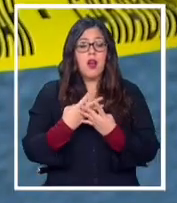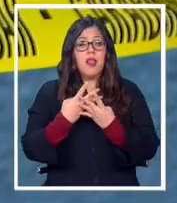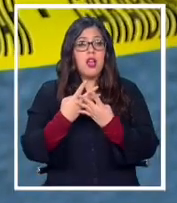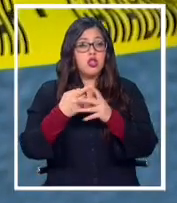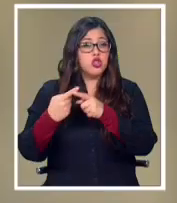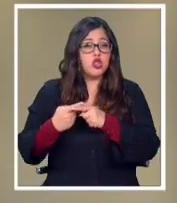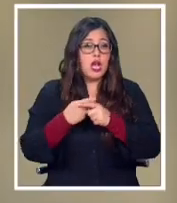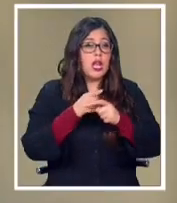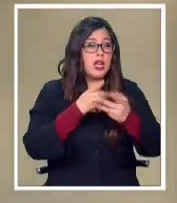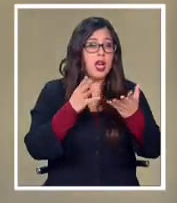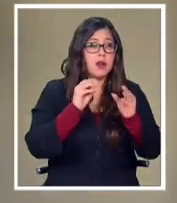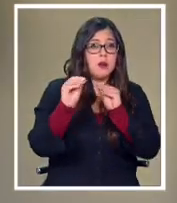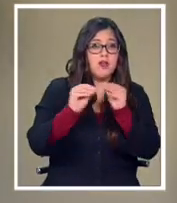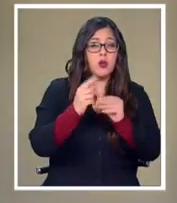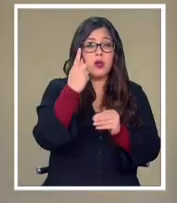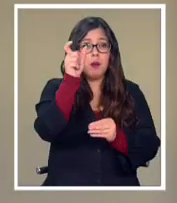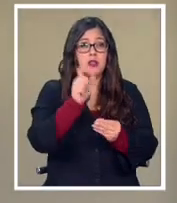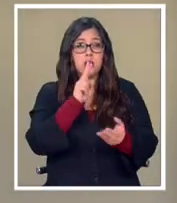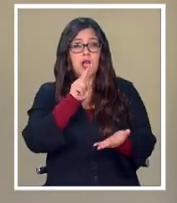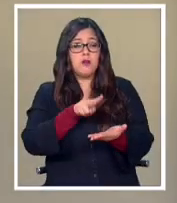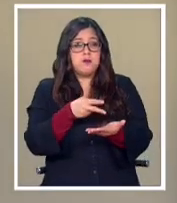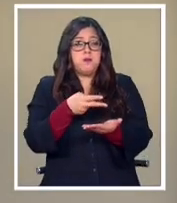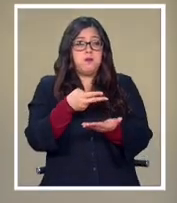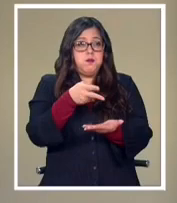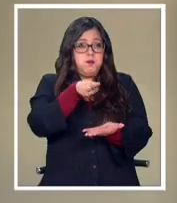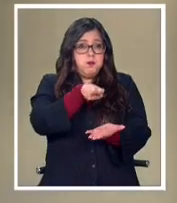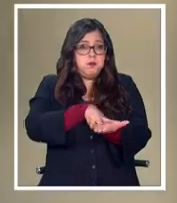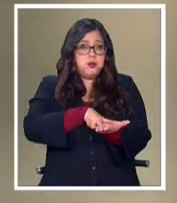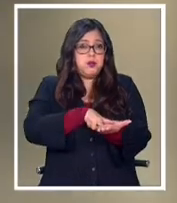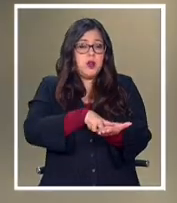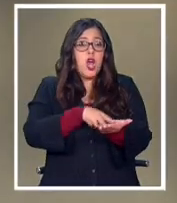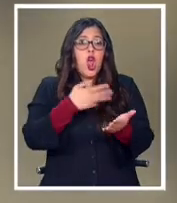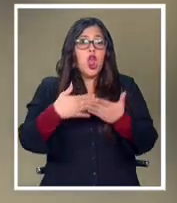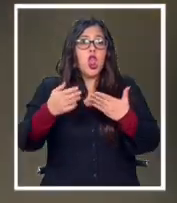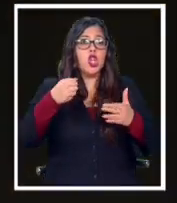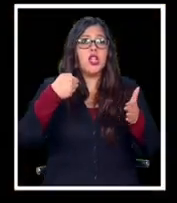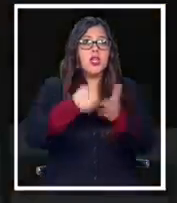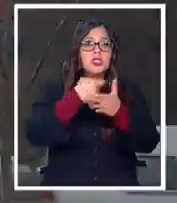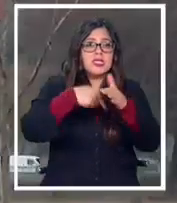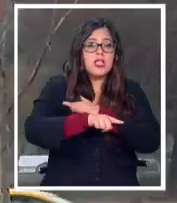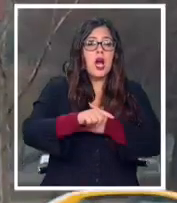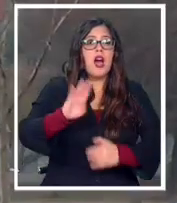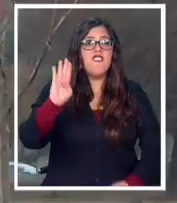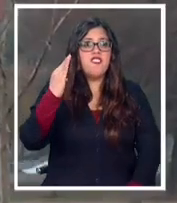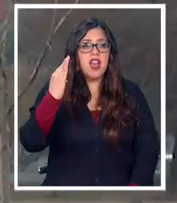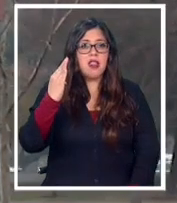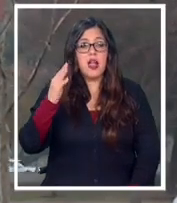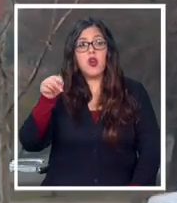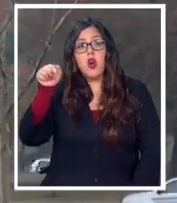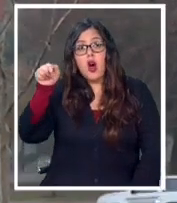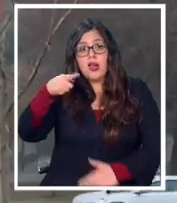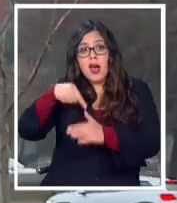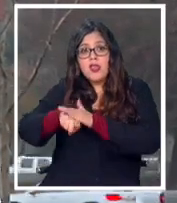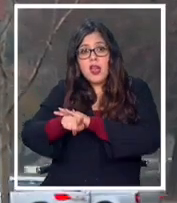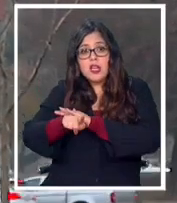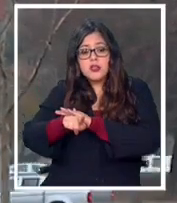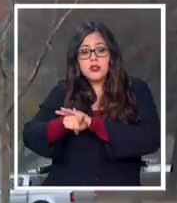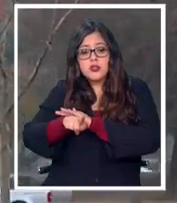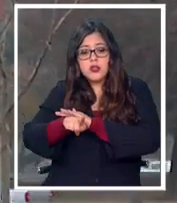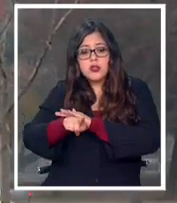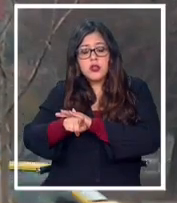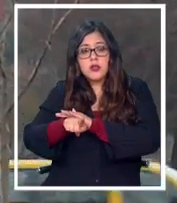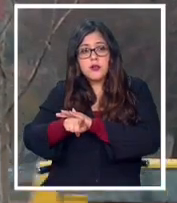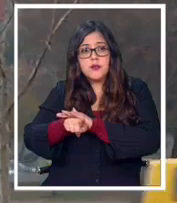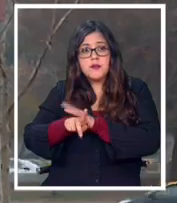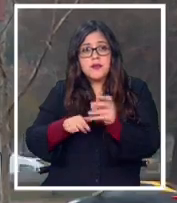alerta. Un hombre estaba tendido en el piso en plena estación de Metro Baquedano. Y cuando ya se encontraba adentro de la estación,